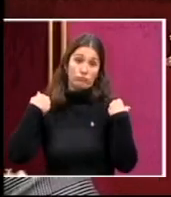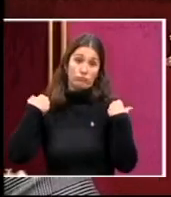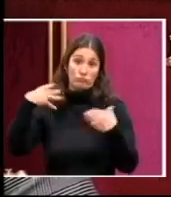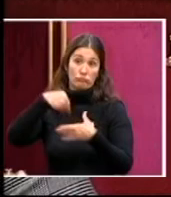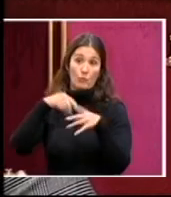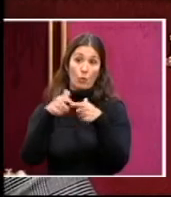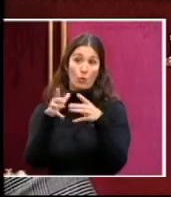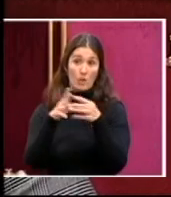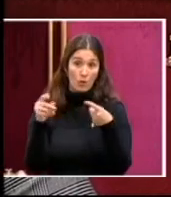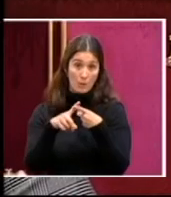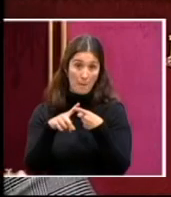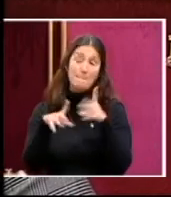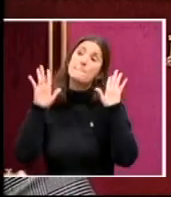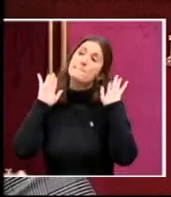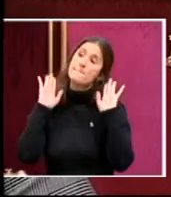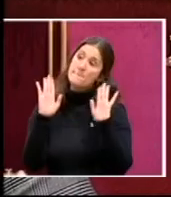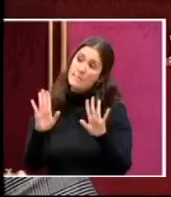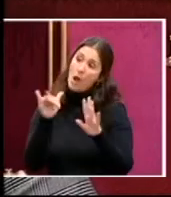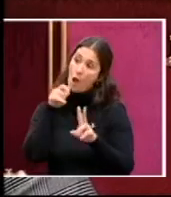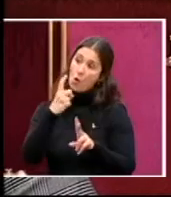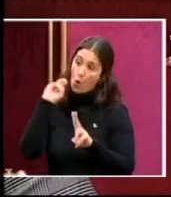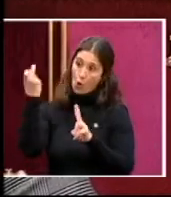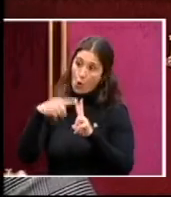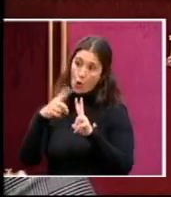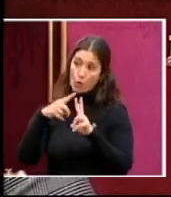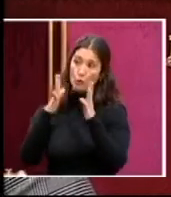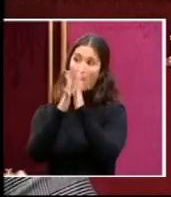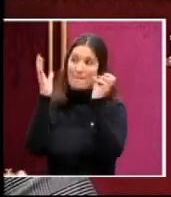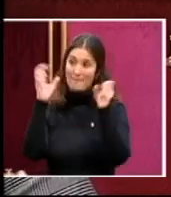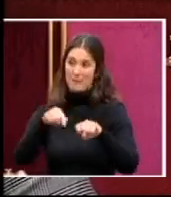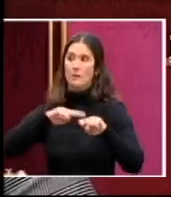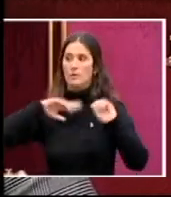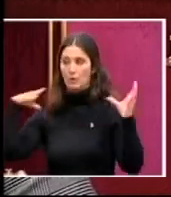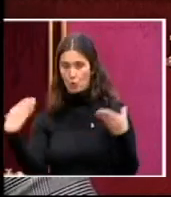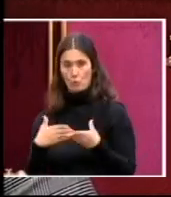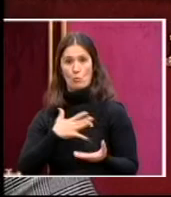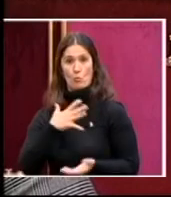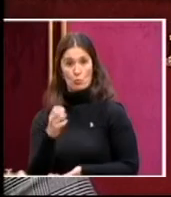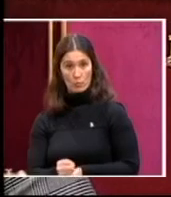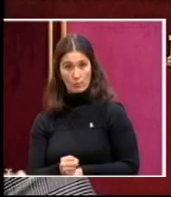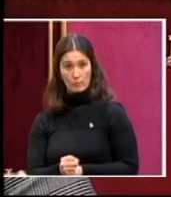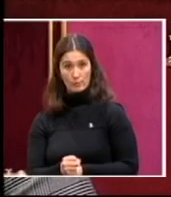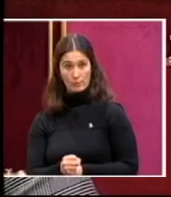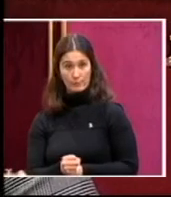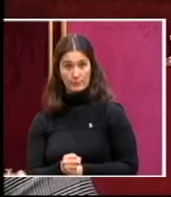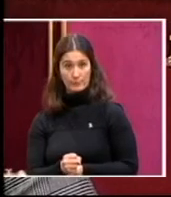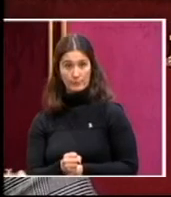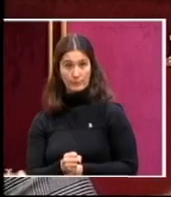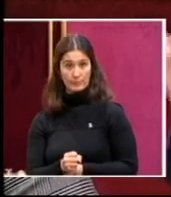Junta de Andalucía, pero que hay un pacto también de grupos municipales que